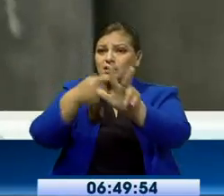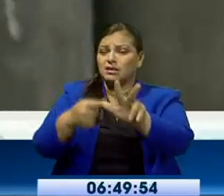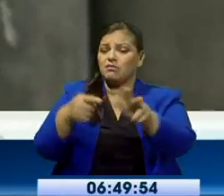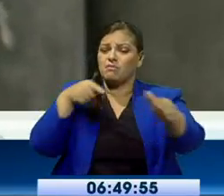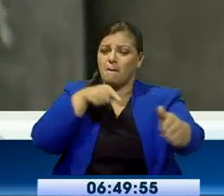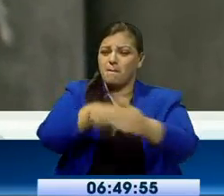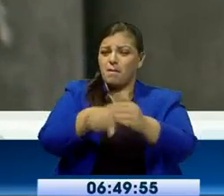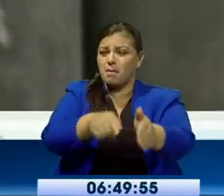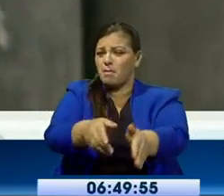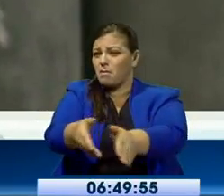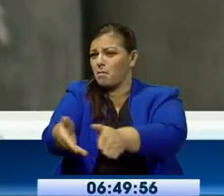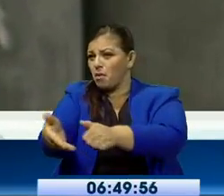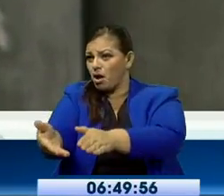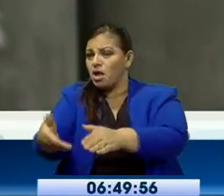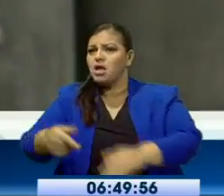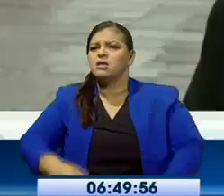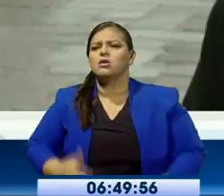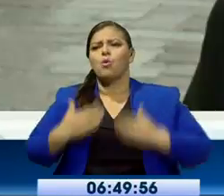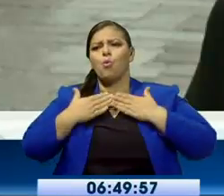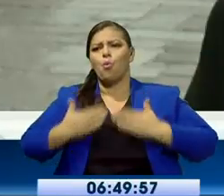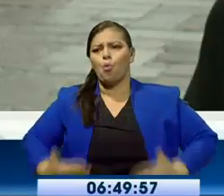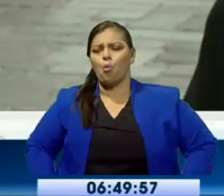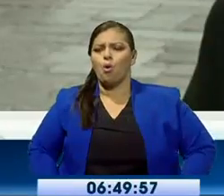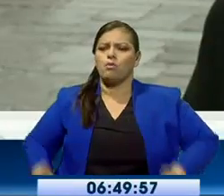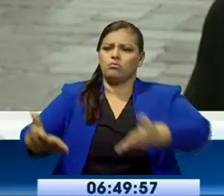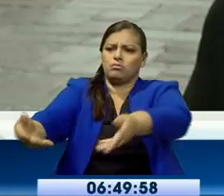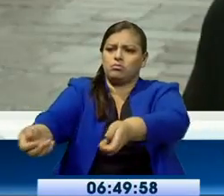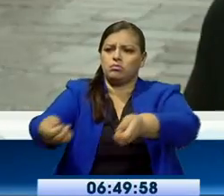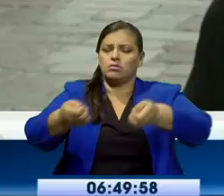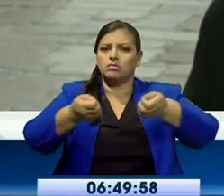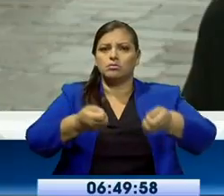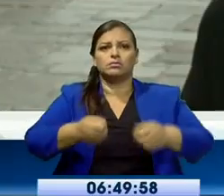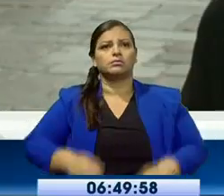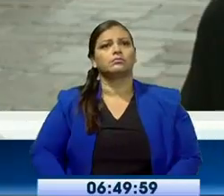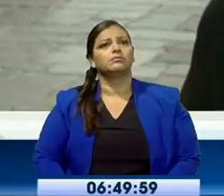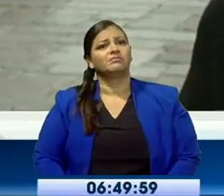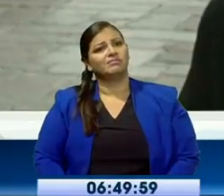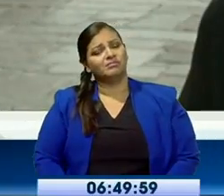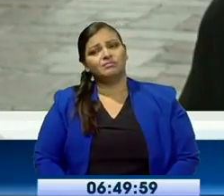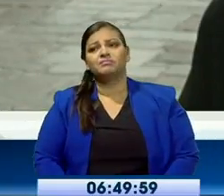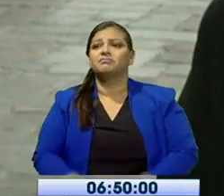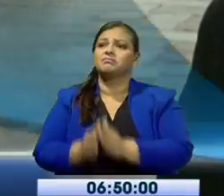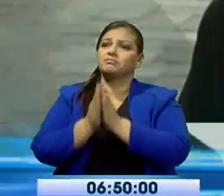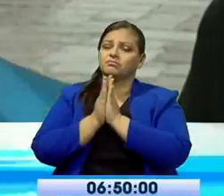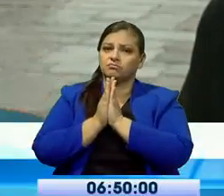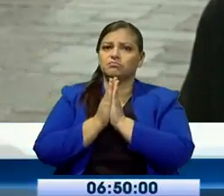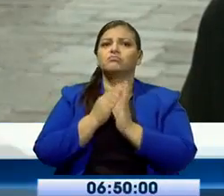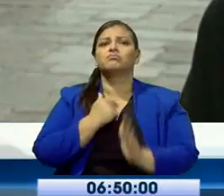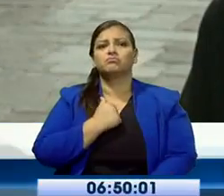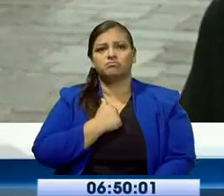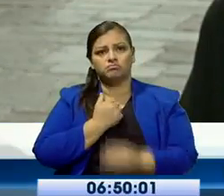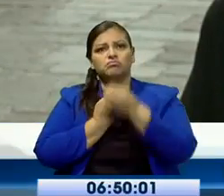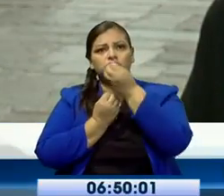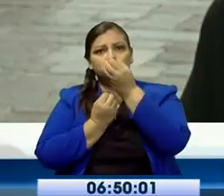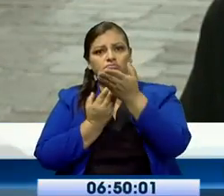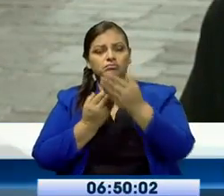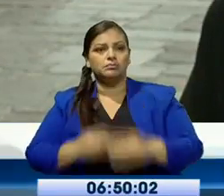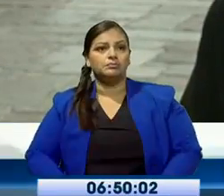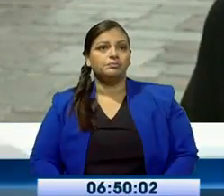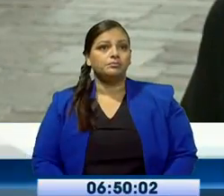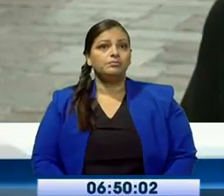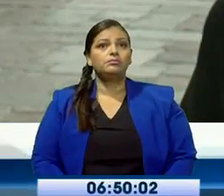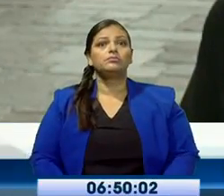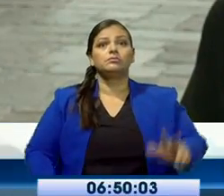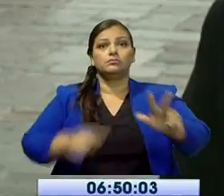bautizó como la Misión Periodística Internacional. Ellos se fueron cumpliendo una misión y hay que honrarlos. Entonces tenemos que ir allí